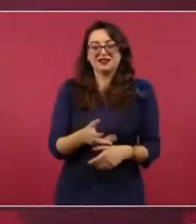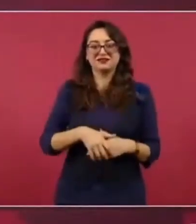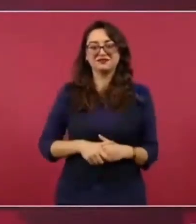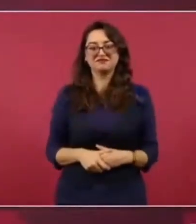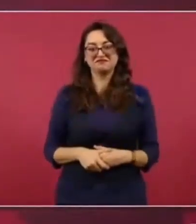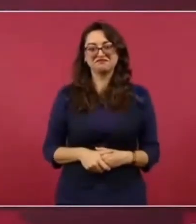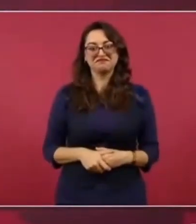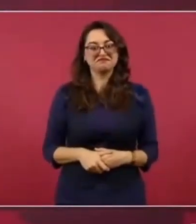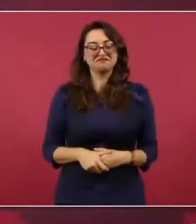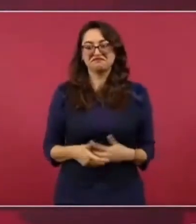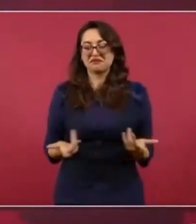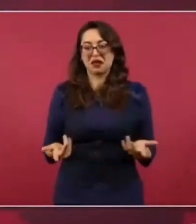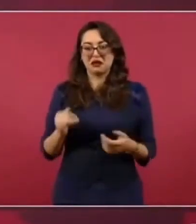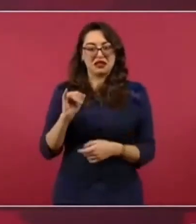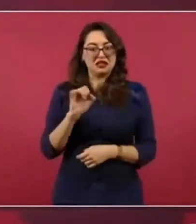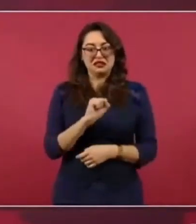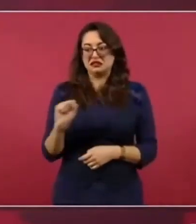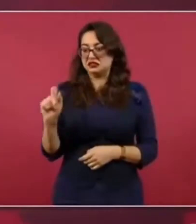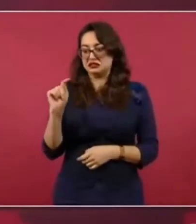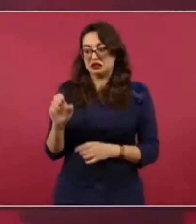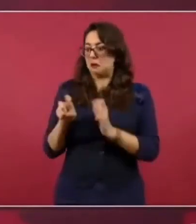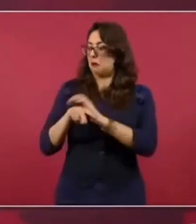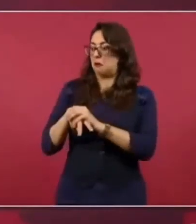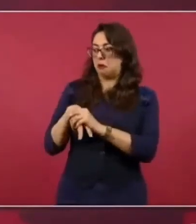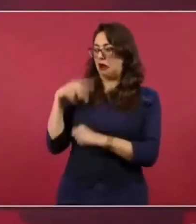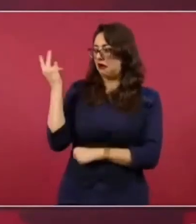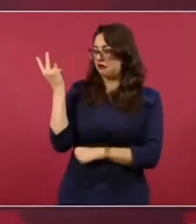saquearon por completo.